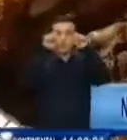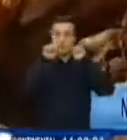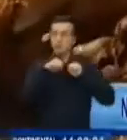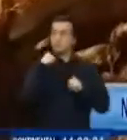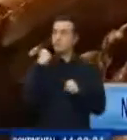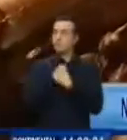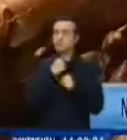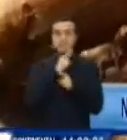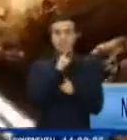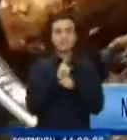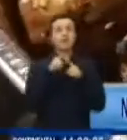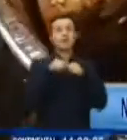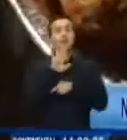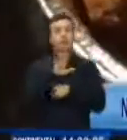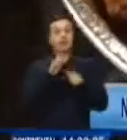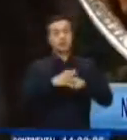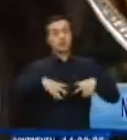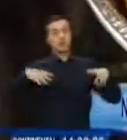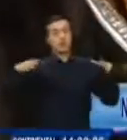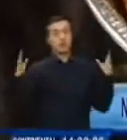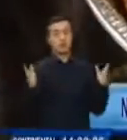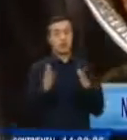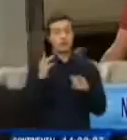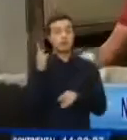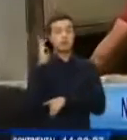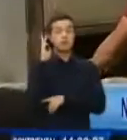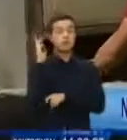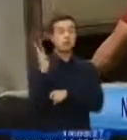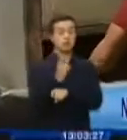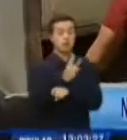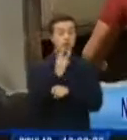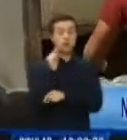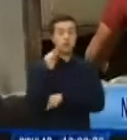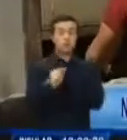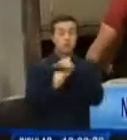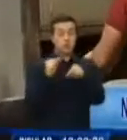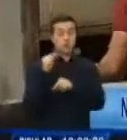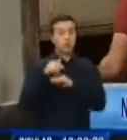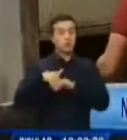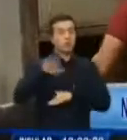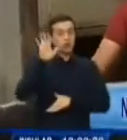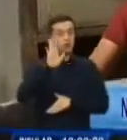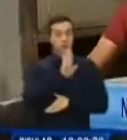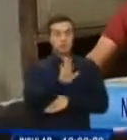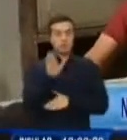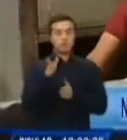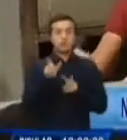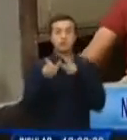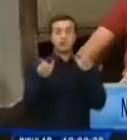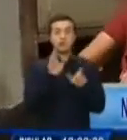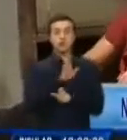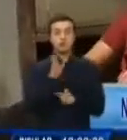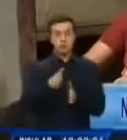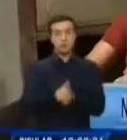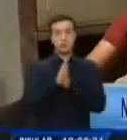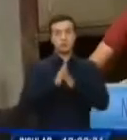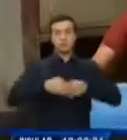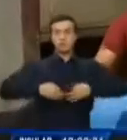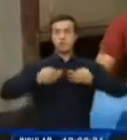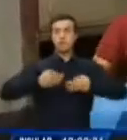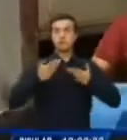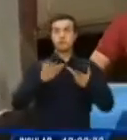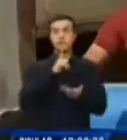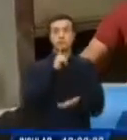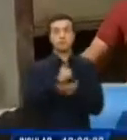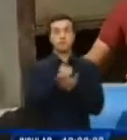dependiendo los tamaños hasta por más de seis horas poco a poco y aumentando la cantidad de personas que nos solicitan